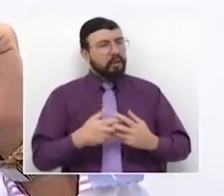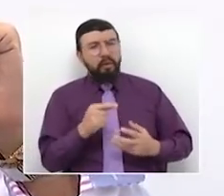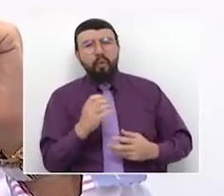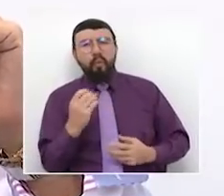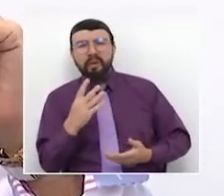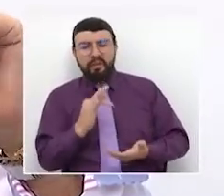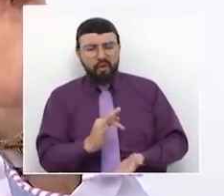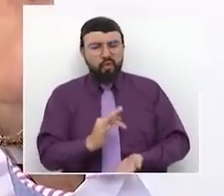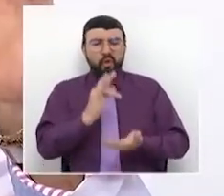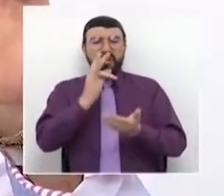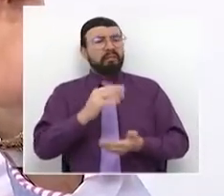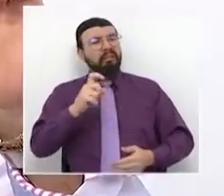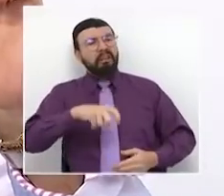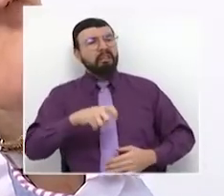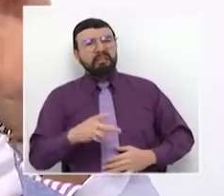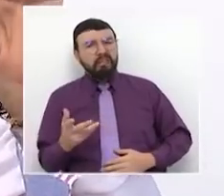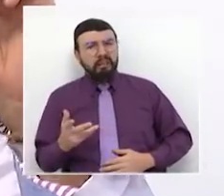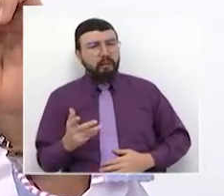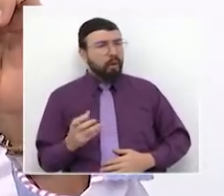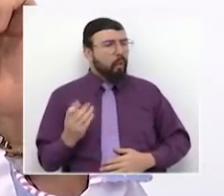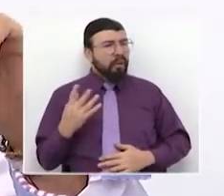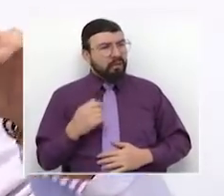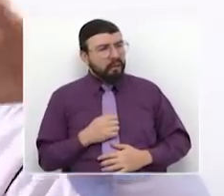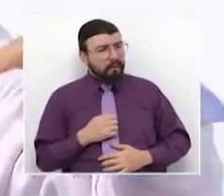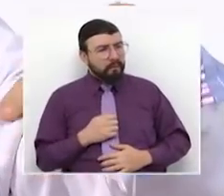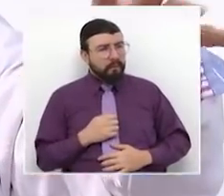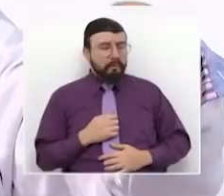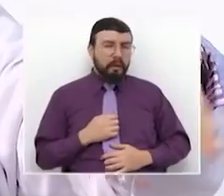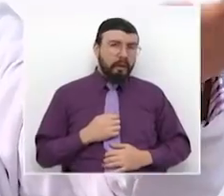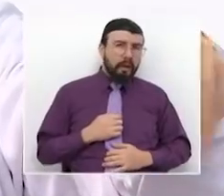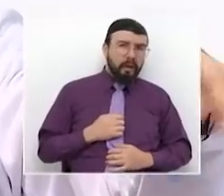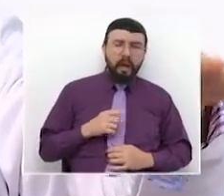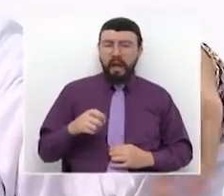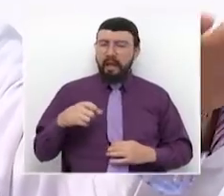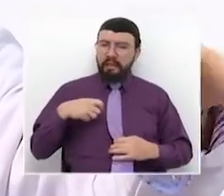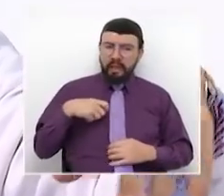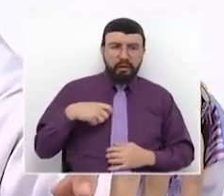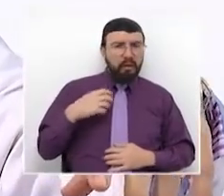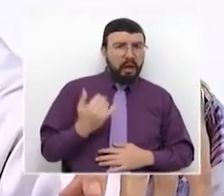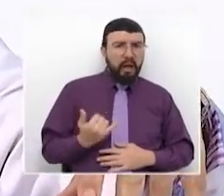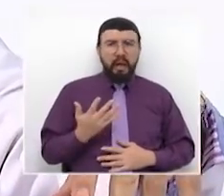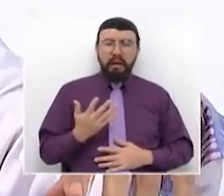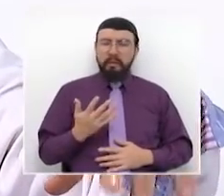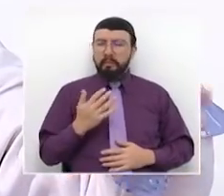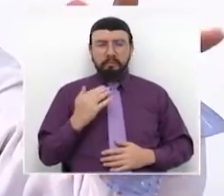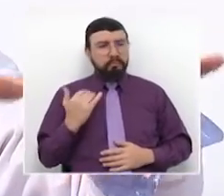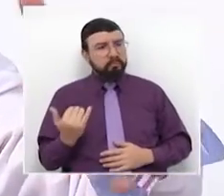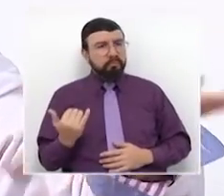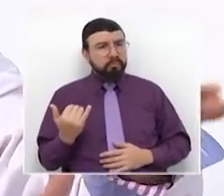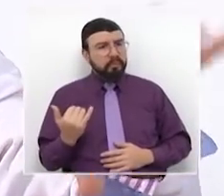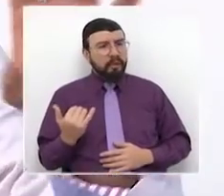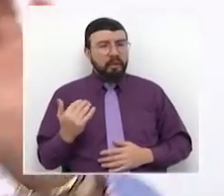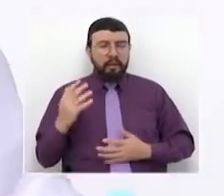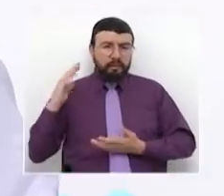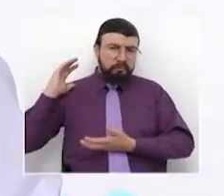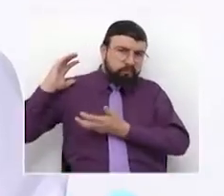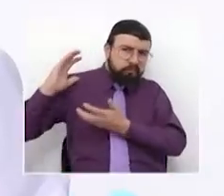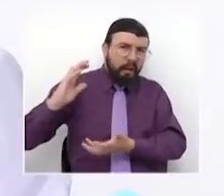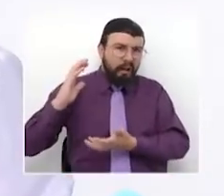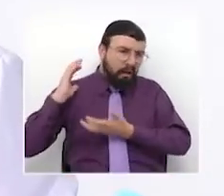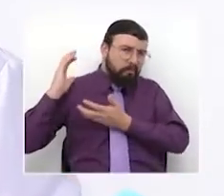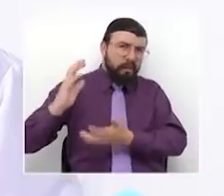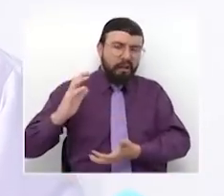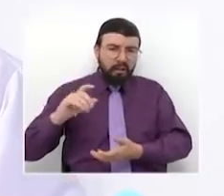necesita? Un buen asesor. Usted va a cargar, yo cargo papel y una librería. Ah, usted necesita camioneta para 1